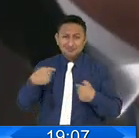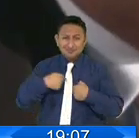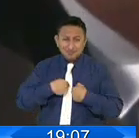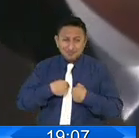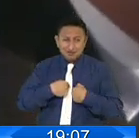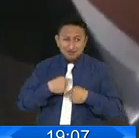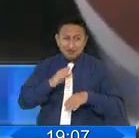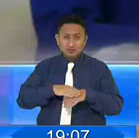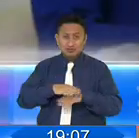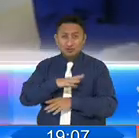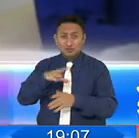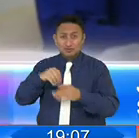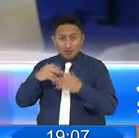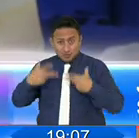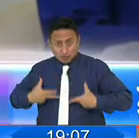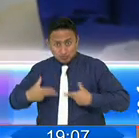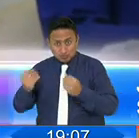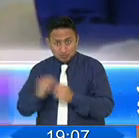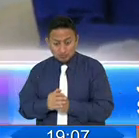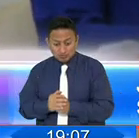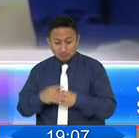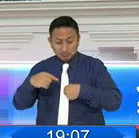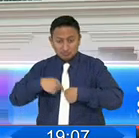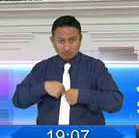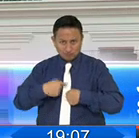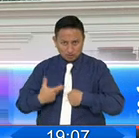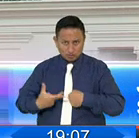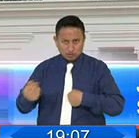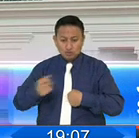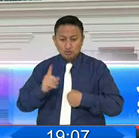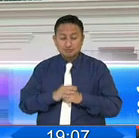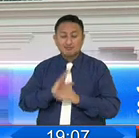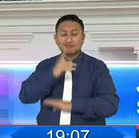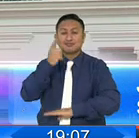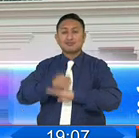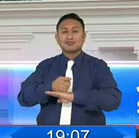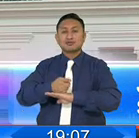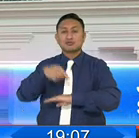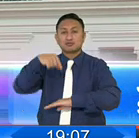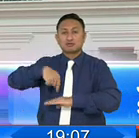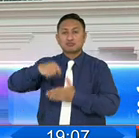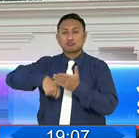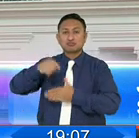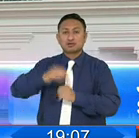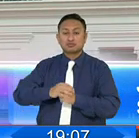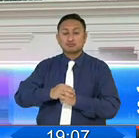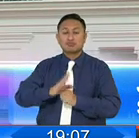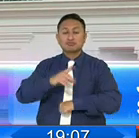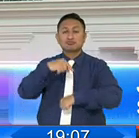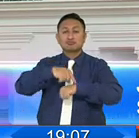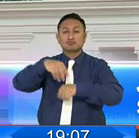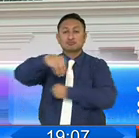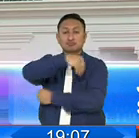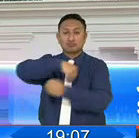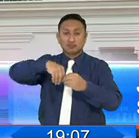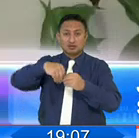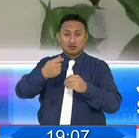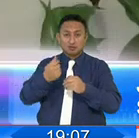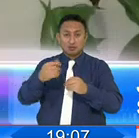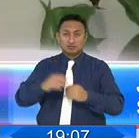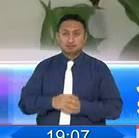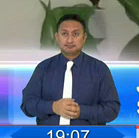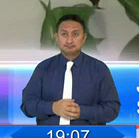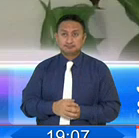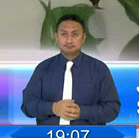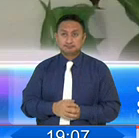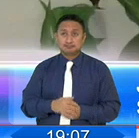por peculado, no por haber dispuesto de fondos públicos, sino por haber firmado un decreto ejecutivo que reprogramó los plazos de devolución de los depósitos. Con